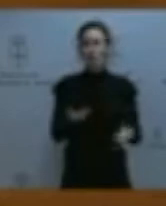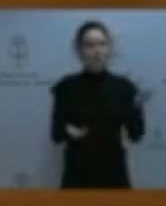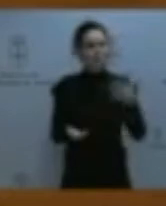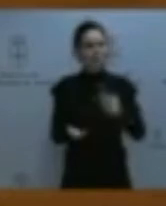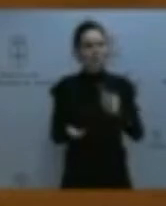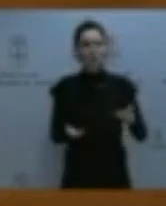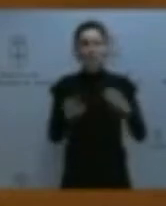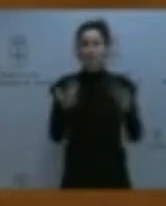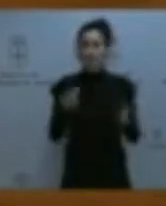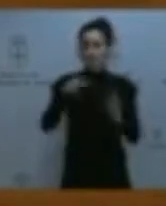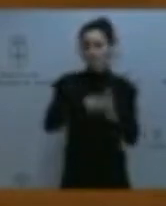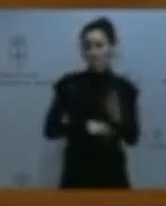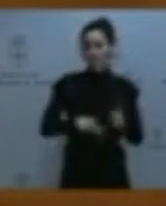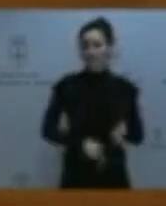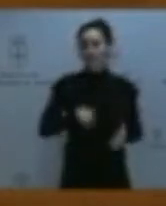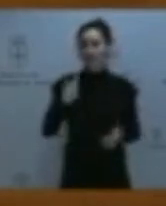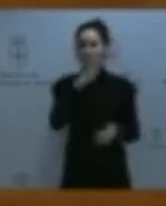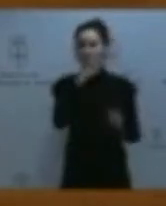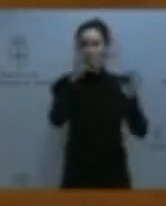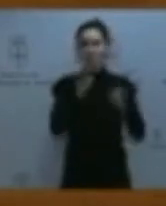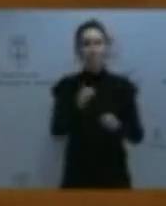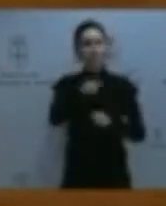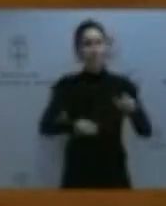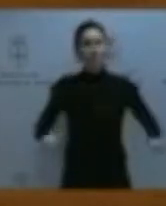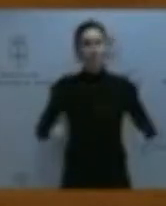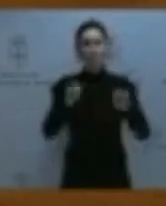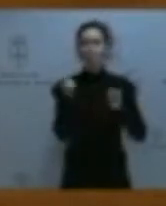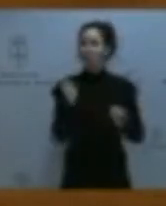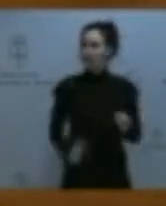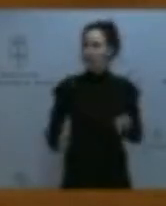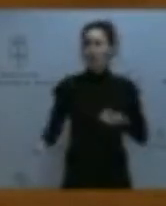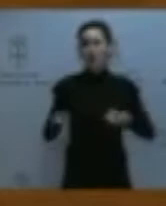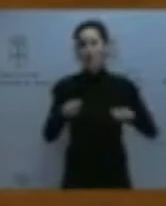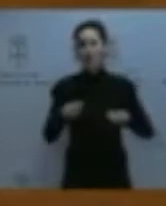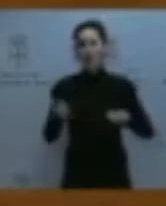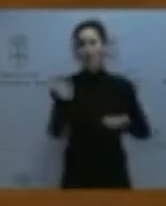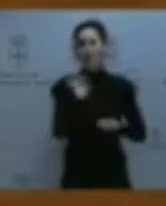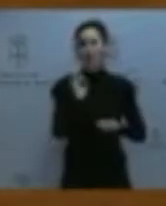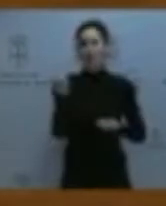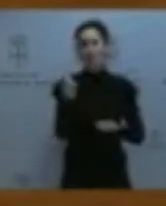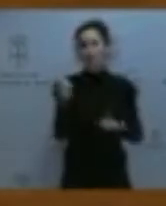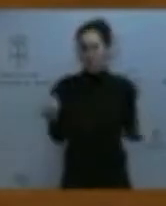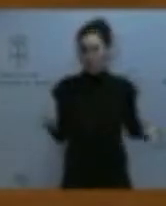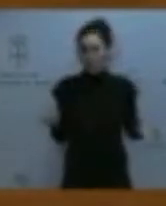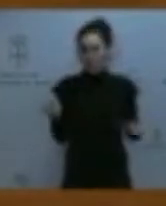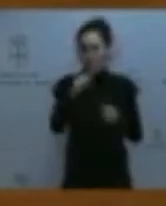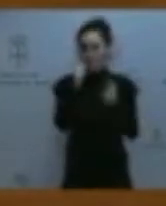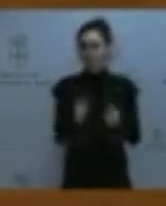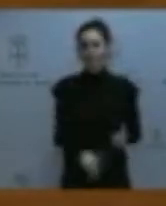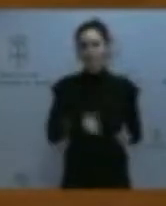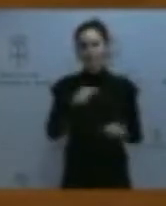por regla general, fundamentalmente por la gente que tiene un salario, un negocio o una pensión. En los presupuestos generales del Principado